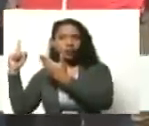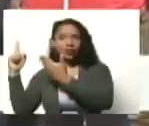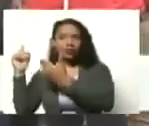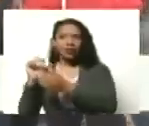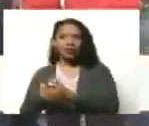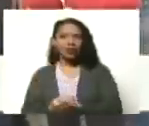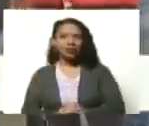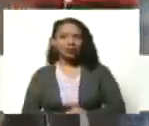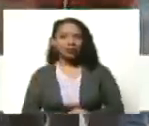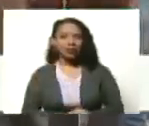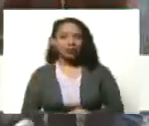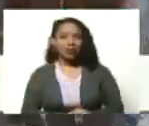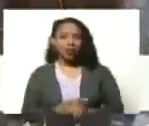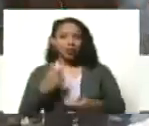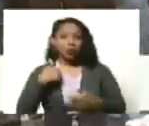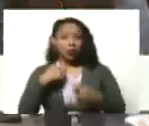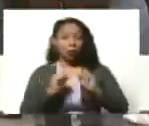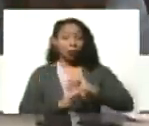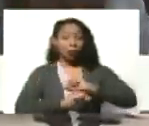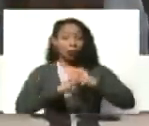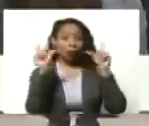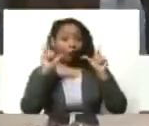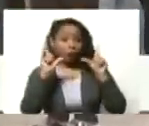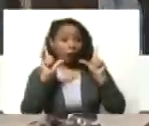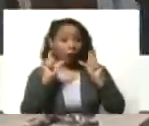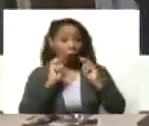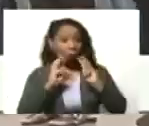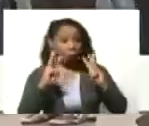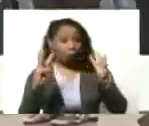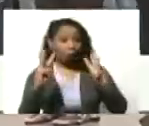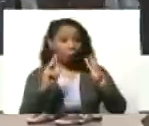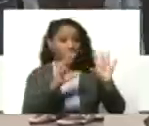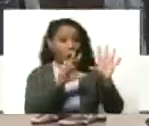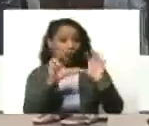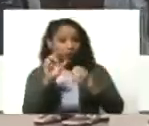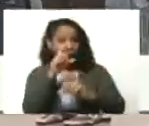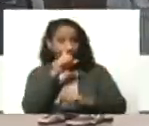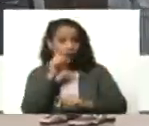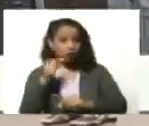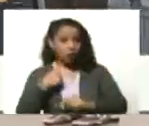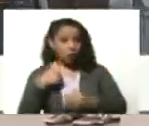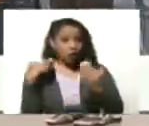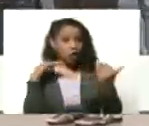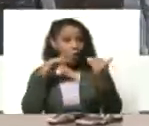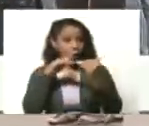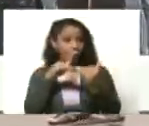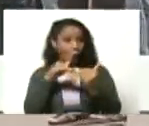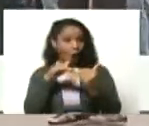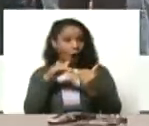Yo quedé sorprendido de verdad. Y dije, carajo, tuviera yo 80 años y fuera así.